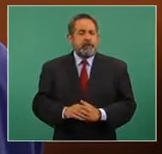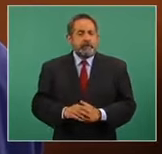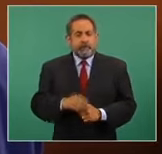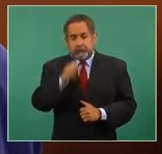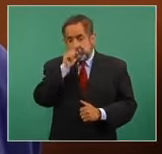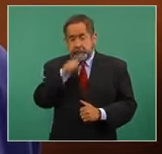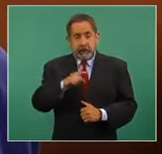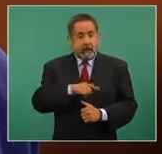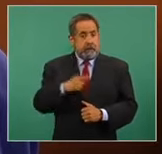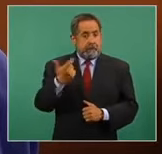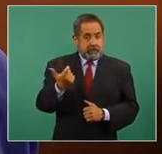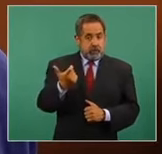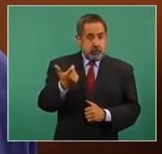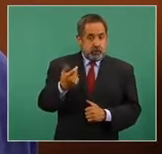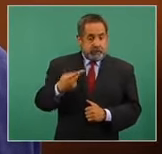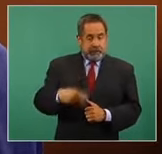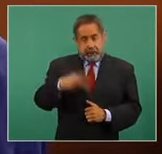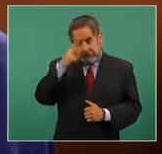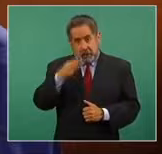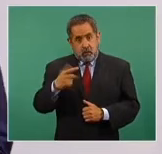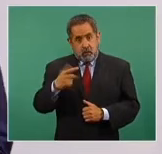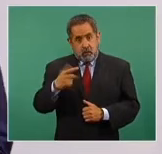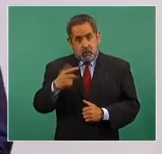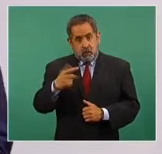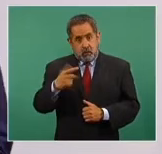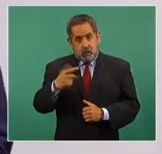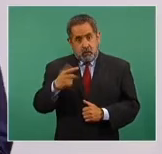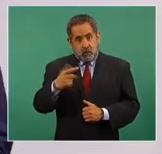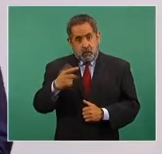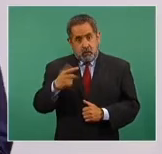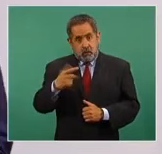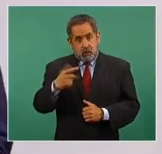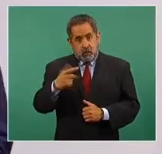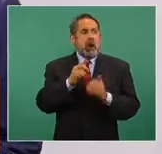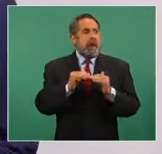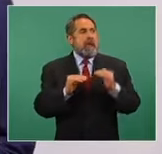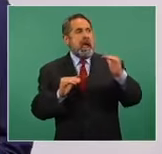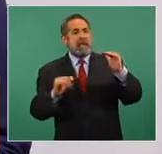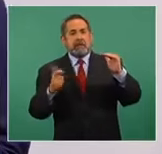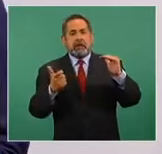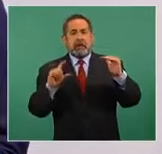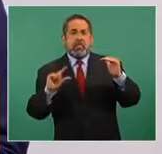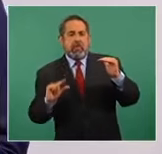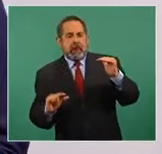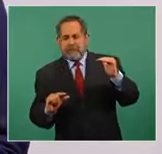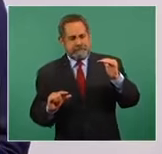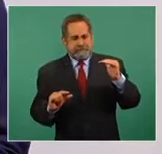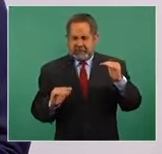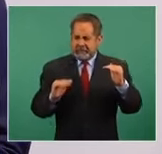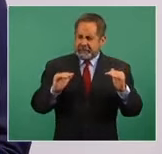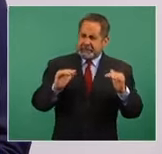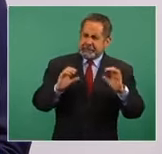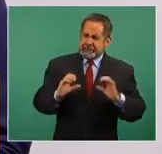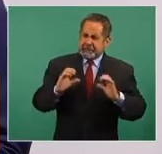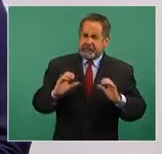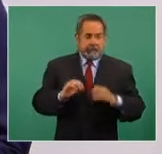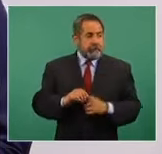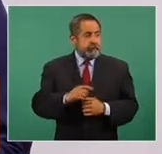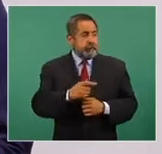nuestra moneda, el peso, no se ha devaluado. Y la inflación se